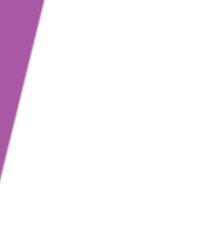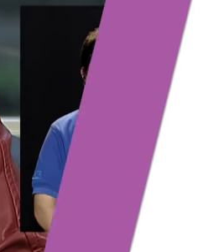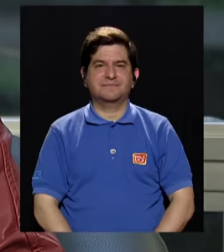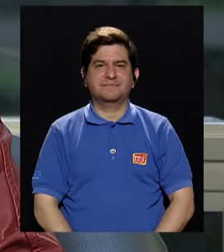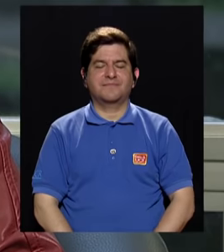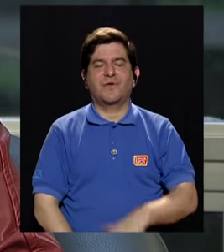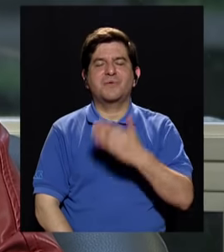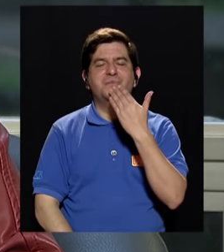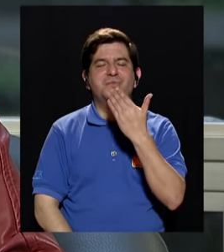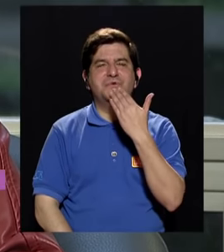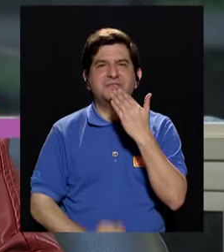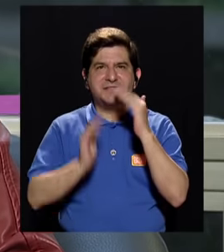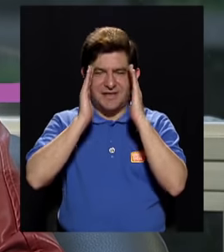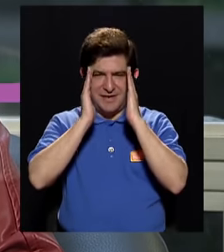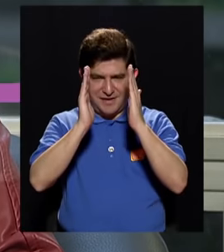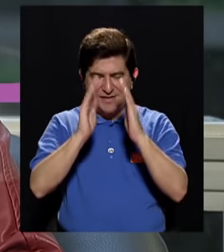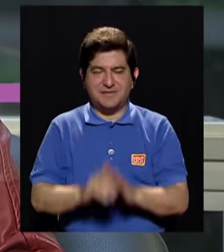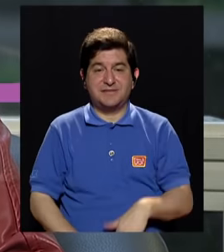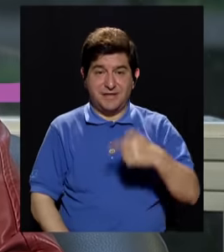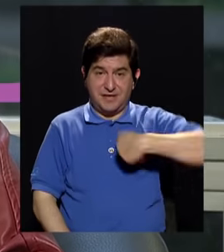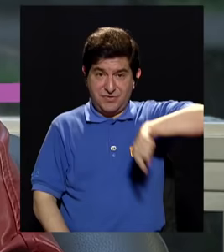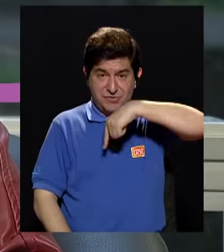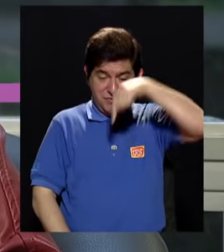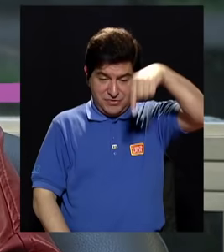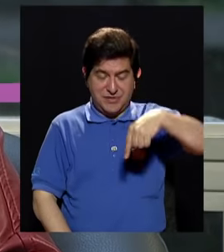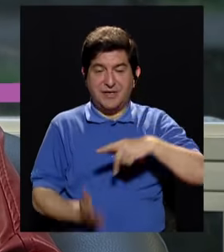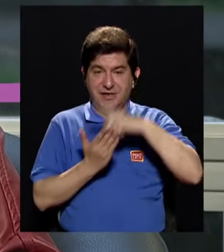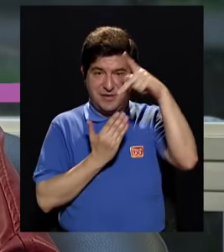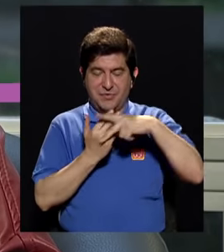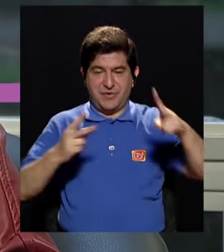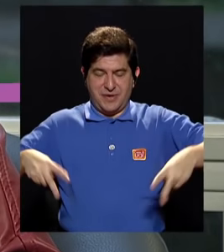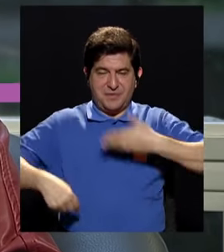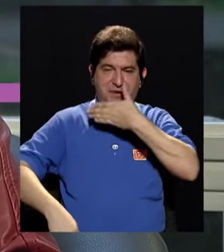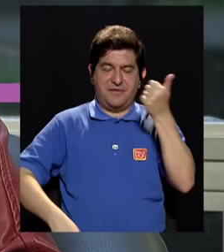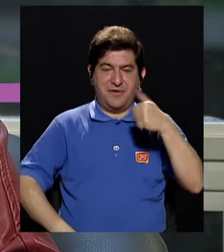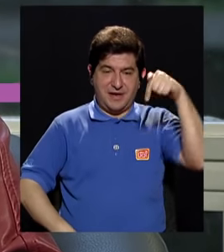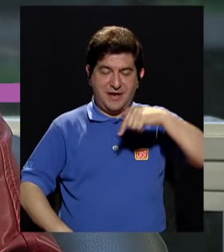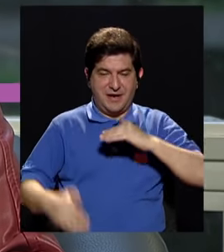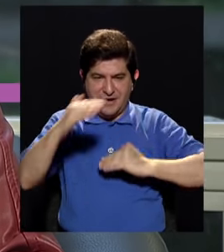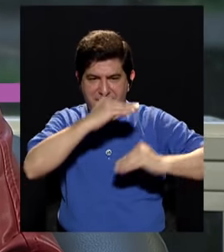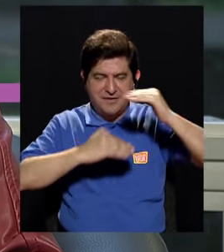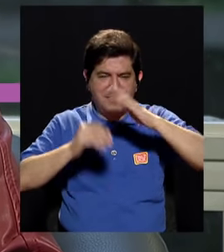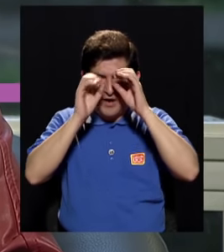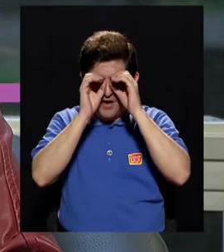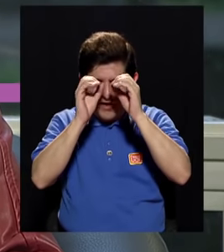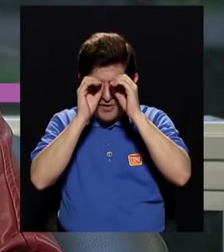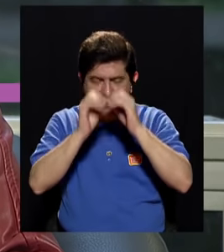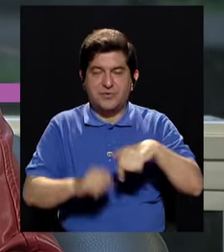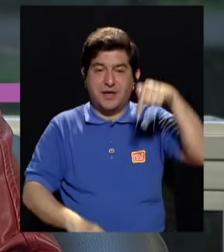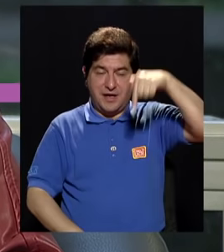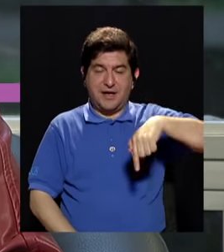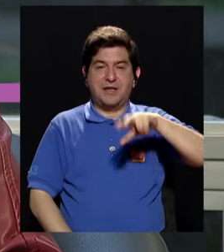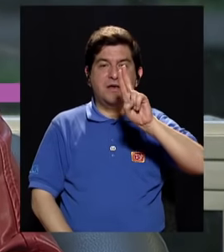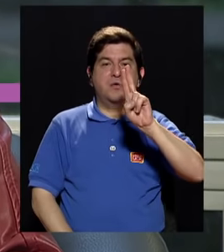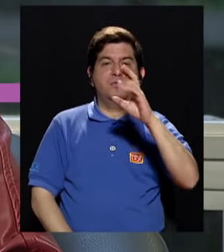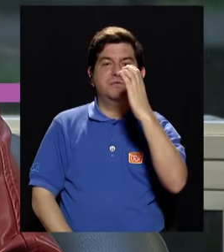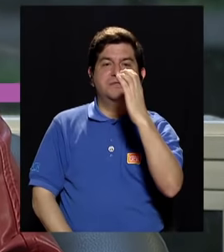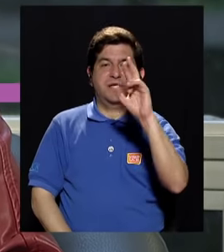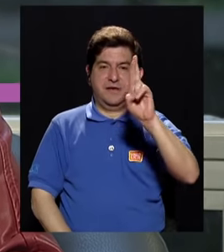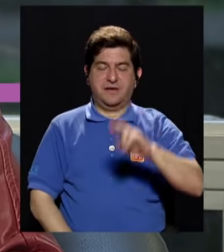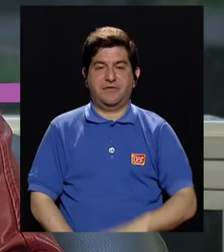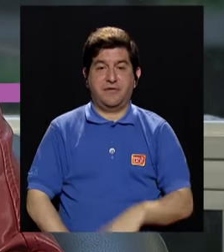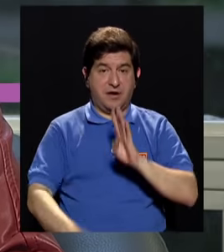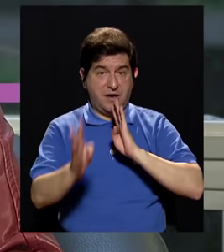gracias gracias por su sintonía somos vivir mejor y nos encontramos desde la Facultad de microbiología de aquí de la Universidad de Costa